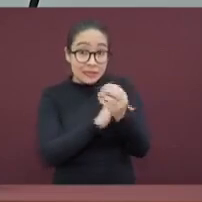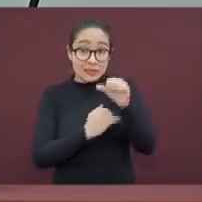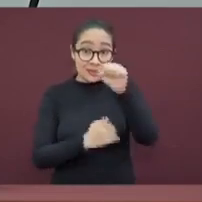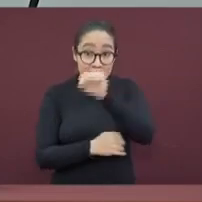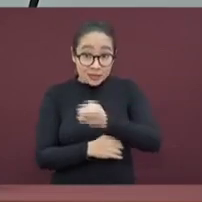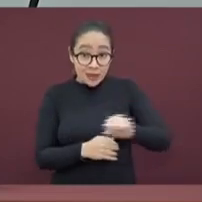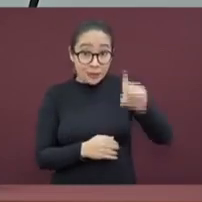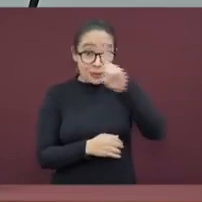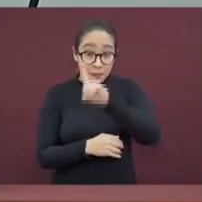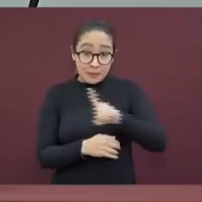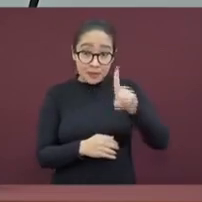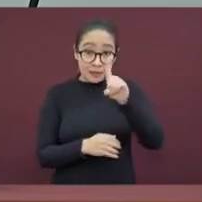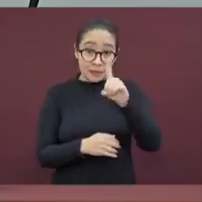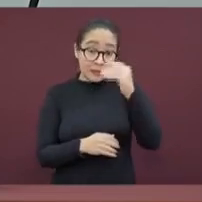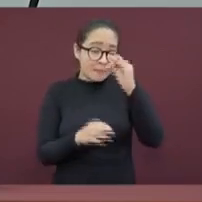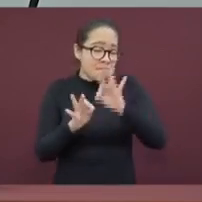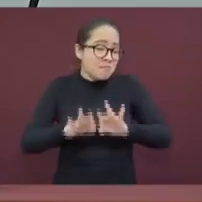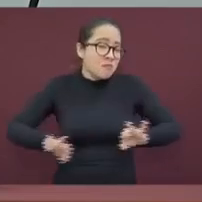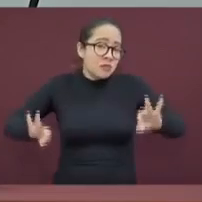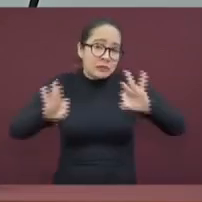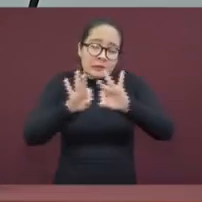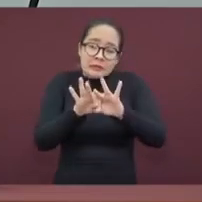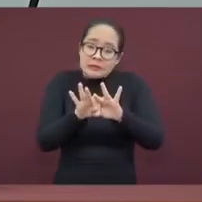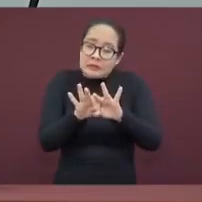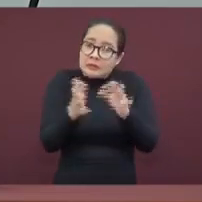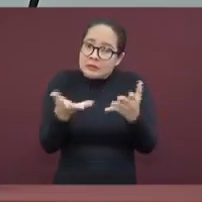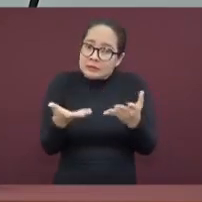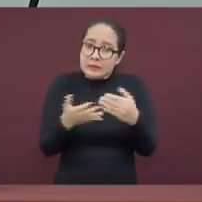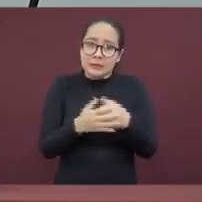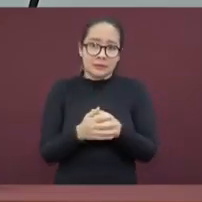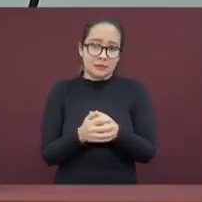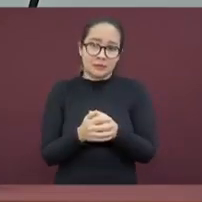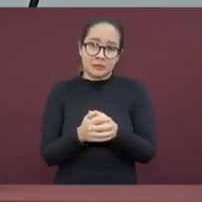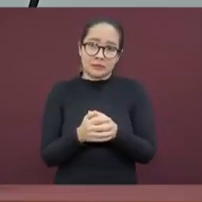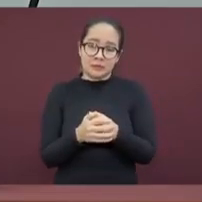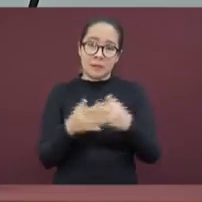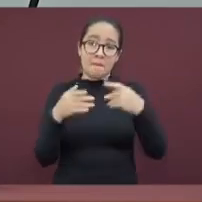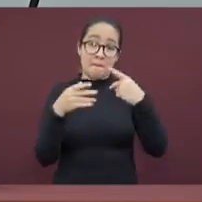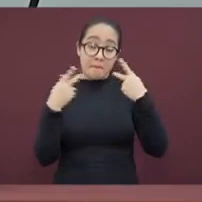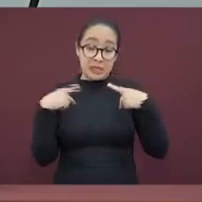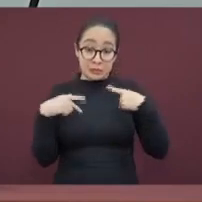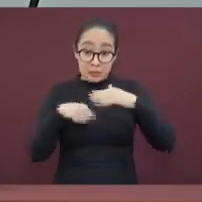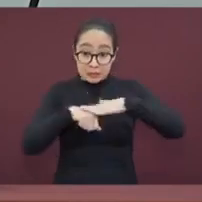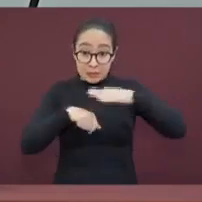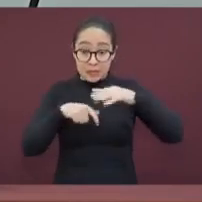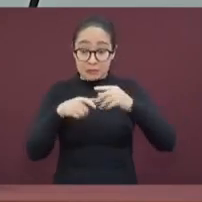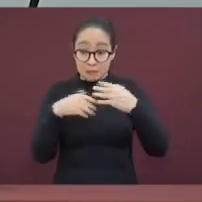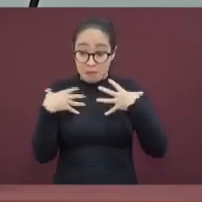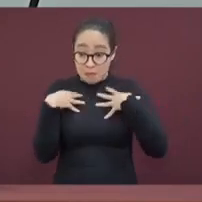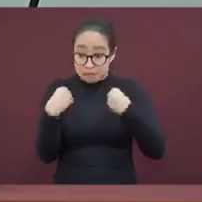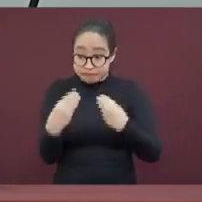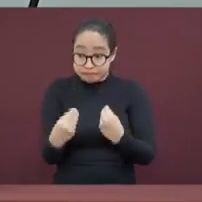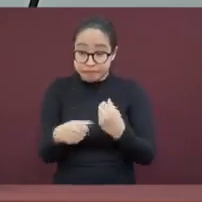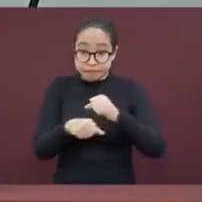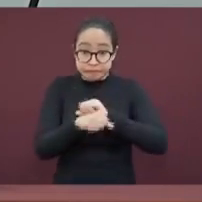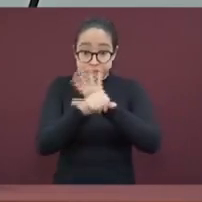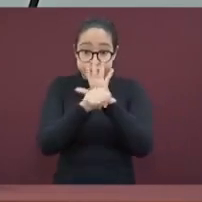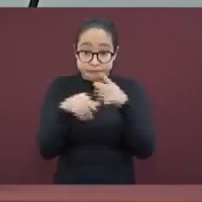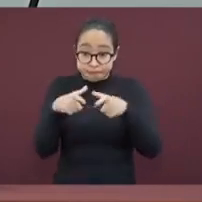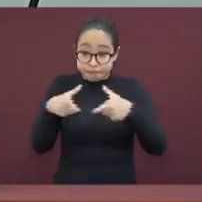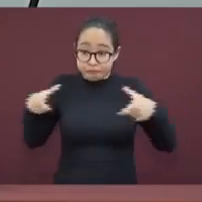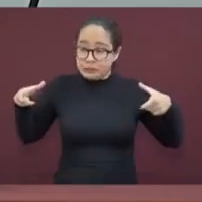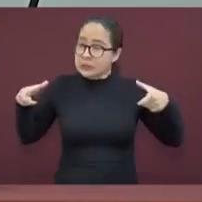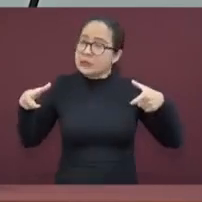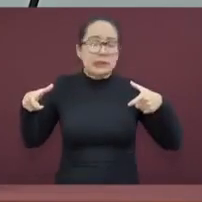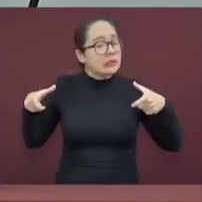semana que es clave para que nos sigan en aumento los contagios insistimos